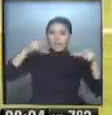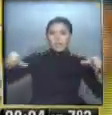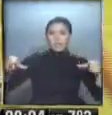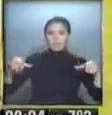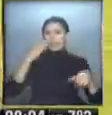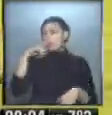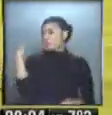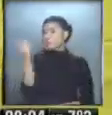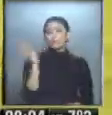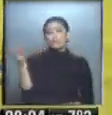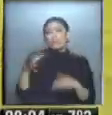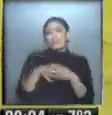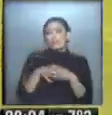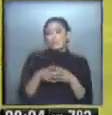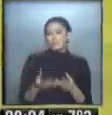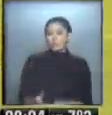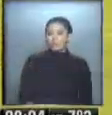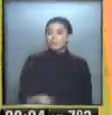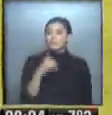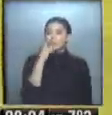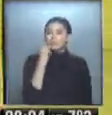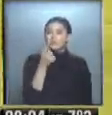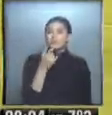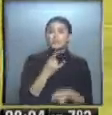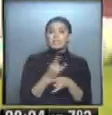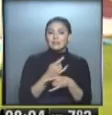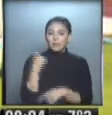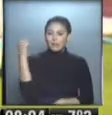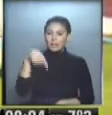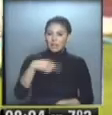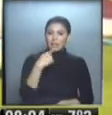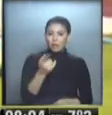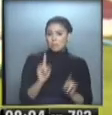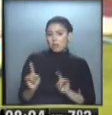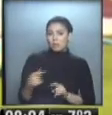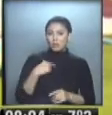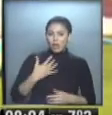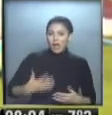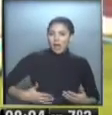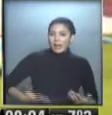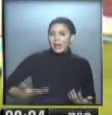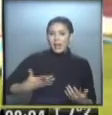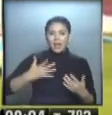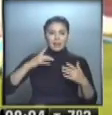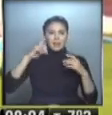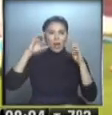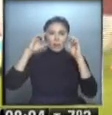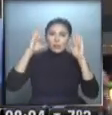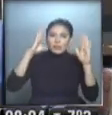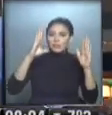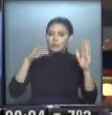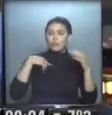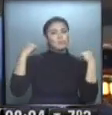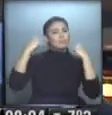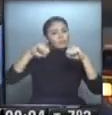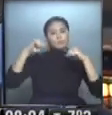Pues lo demás, somos un equipo y estamos para sumar. Desde que vengo a la selección siempre digo lo mismo. Yo vengo con las mismas ganas, la misma ilusión. Y entrenaré